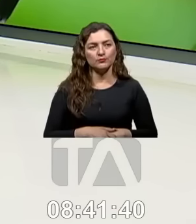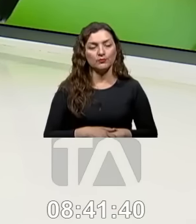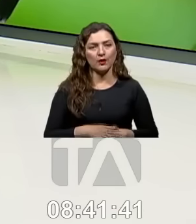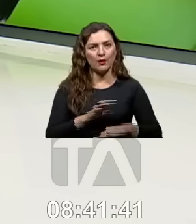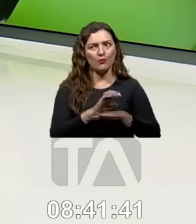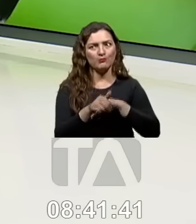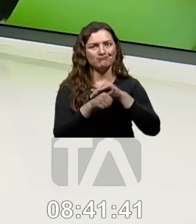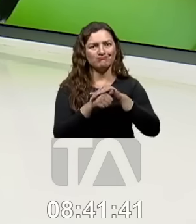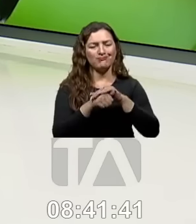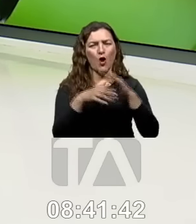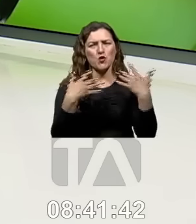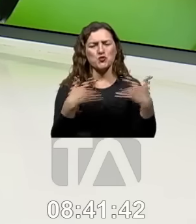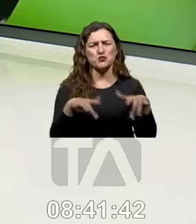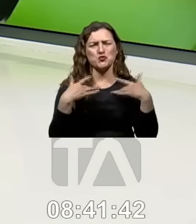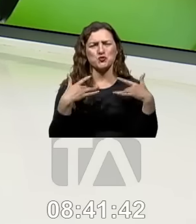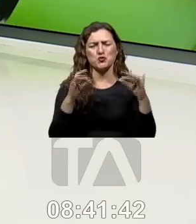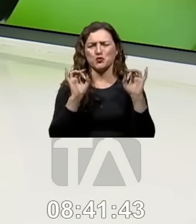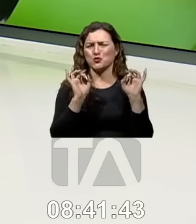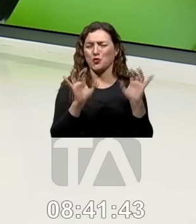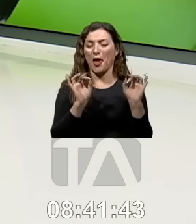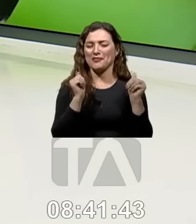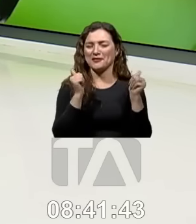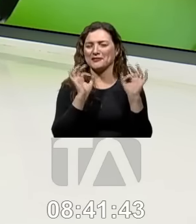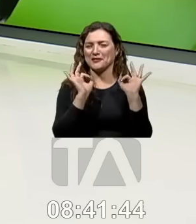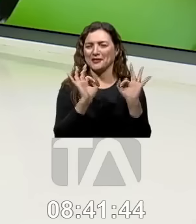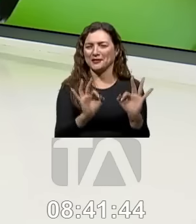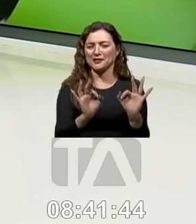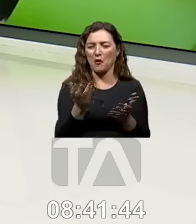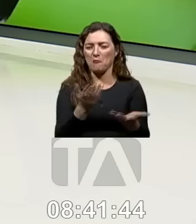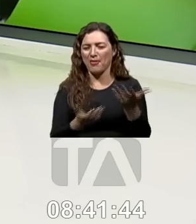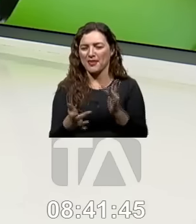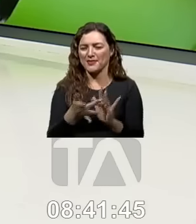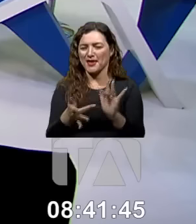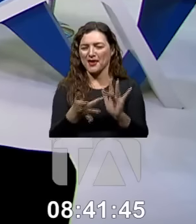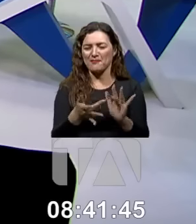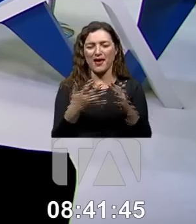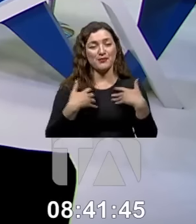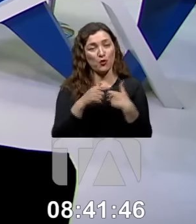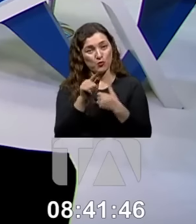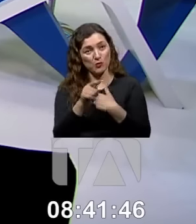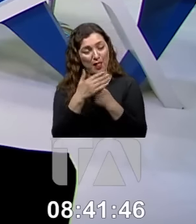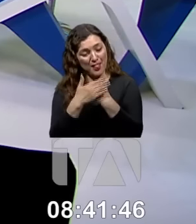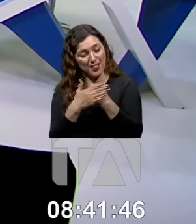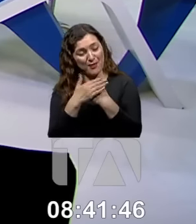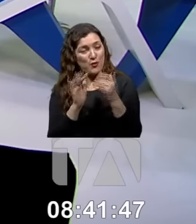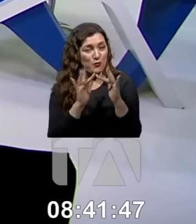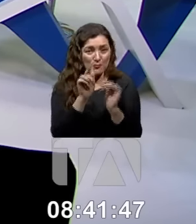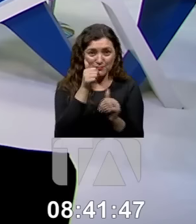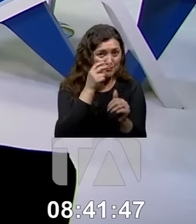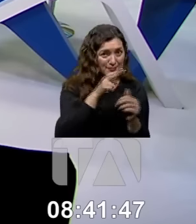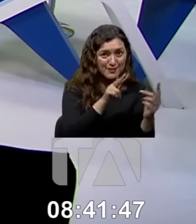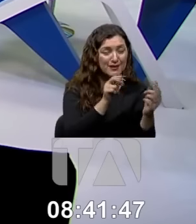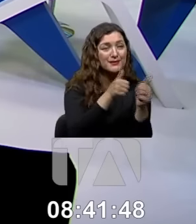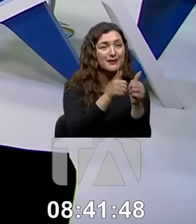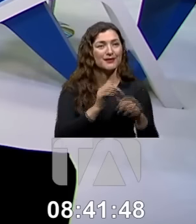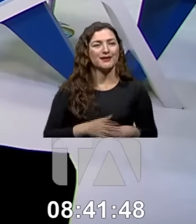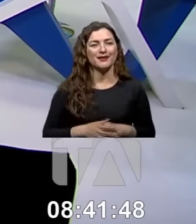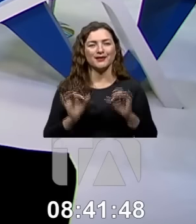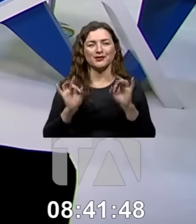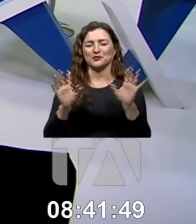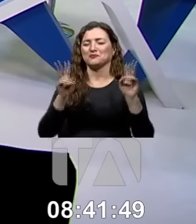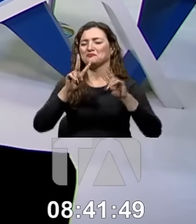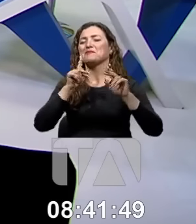poder compartir de tan cerca con estas especies tan maravillosas. ¿Ustedes, chicas, han podido verlas de cerca? Hemos tenido la suerte